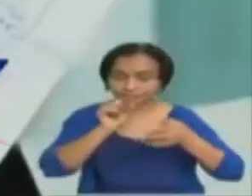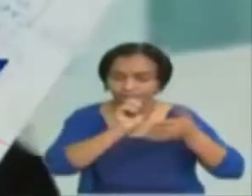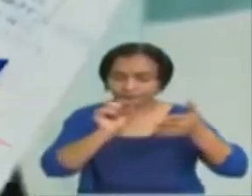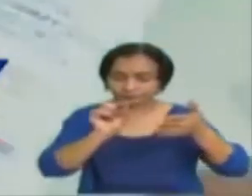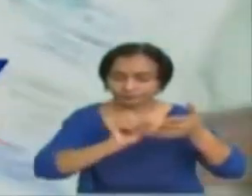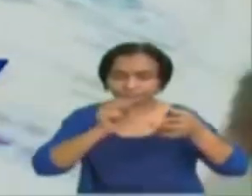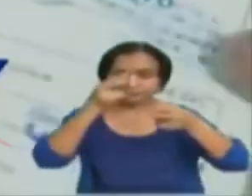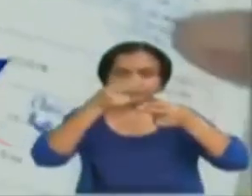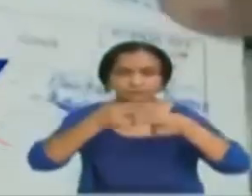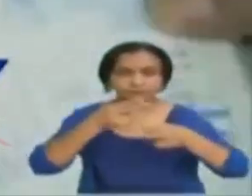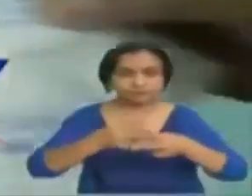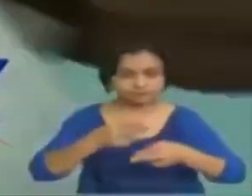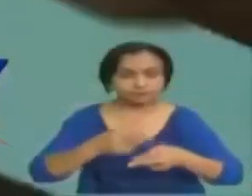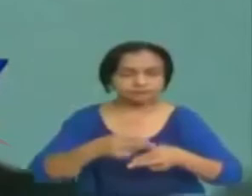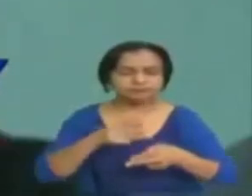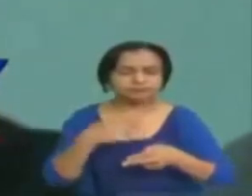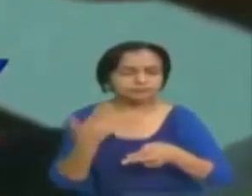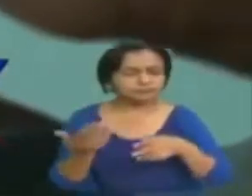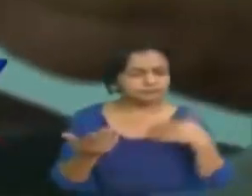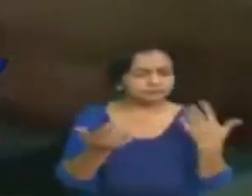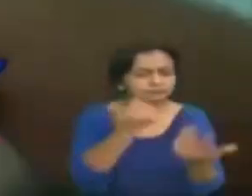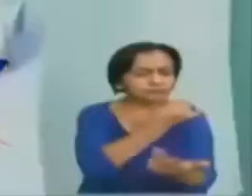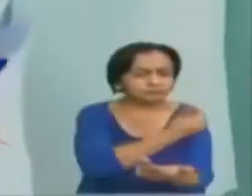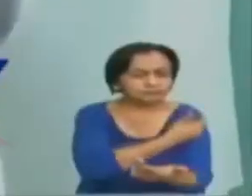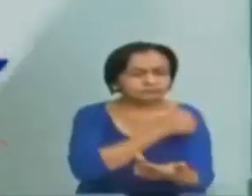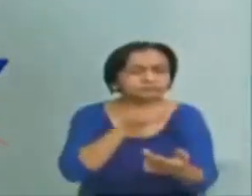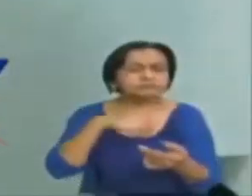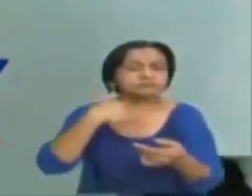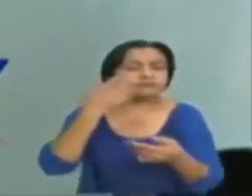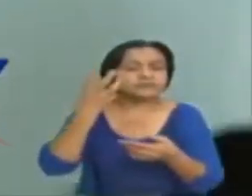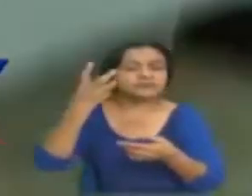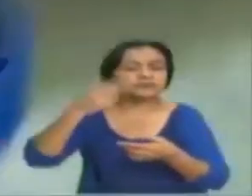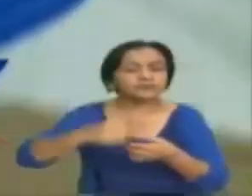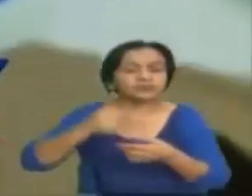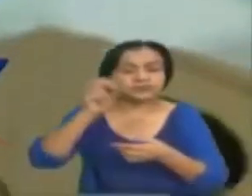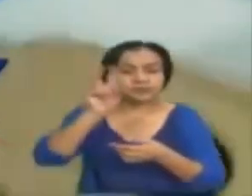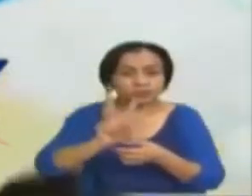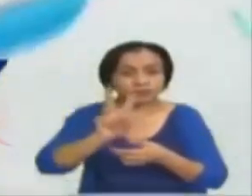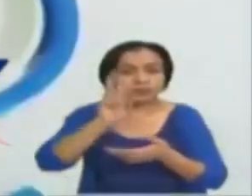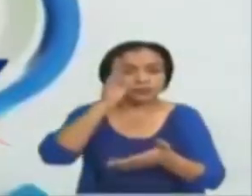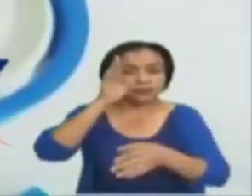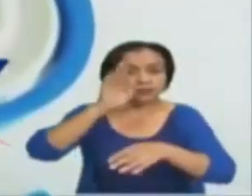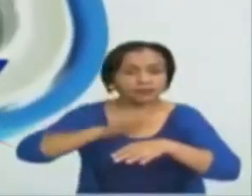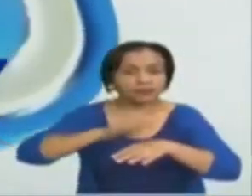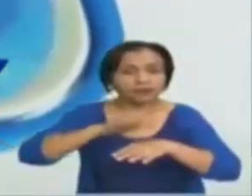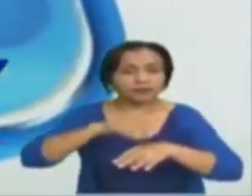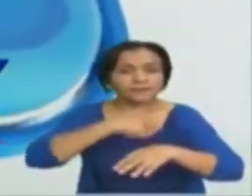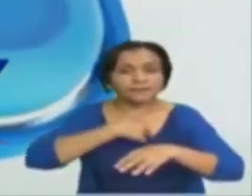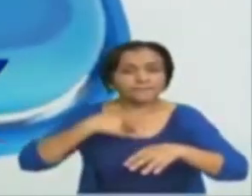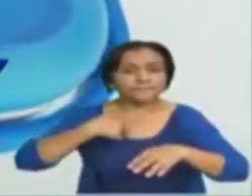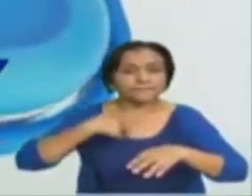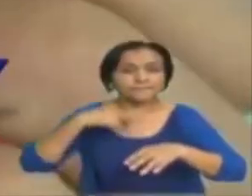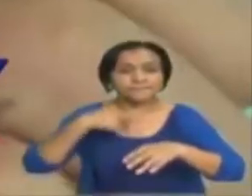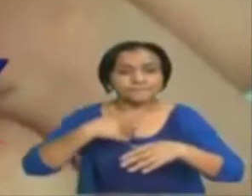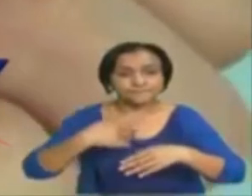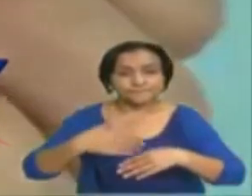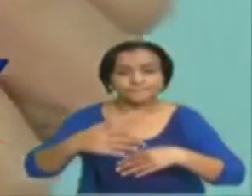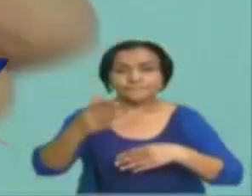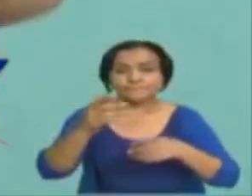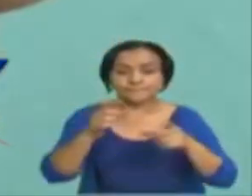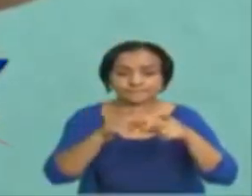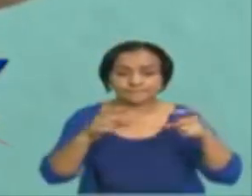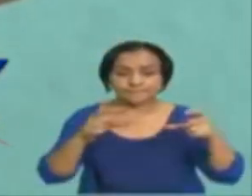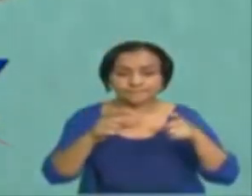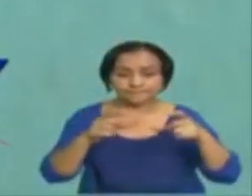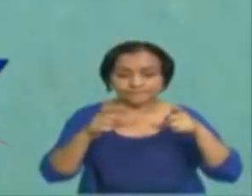a las jornadas de vacunación porque tienen la voluntad y el derecho de recibir la vacuna